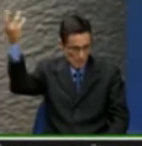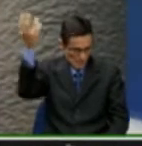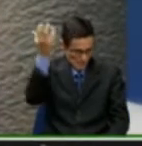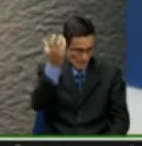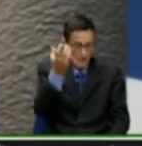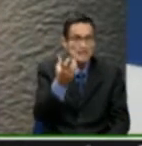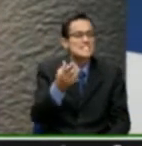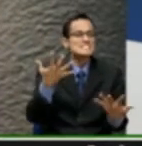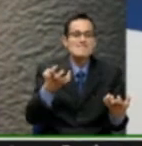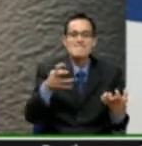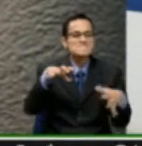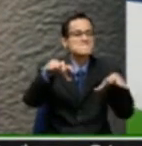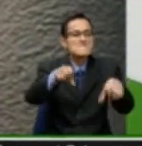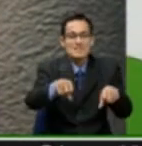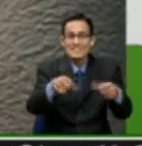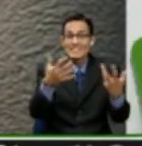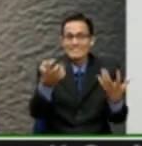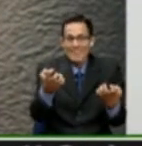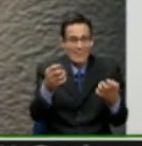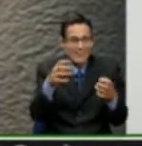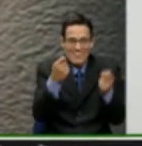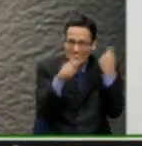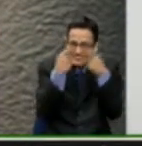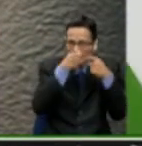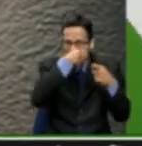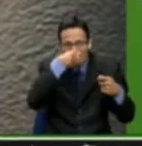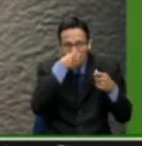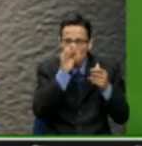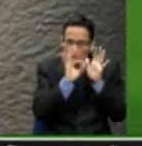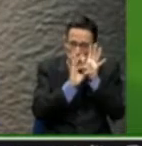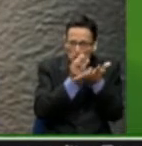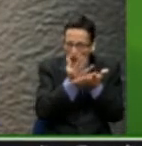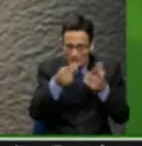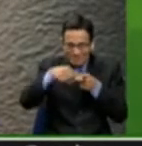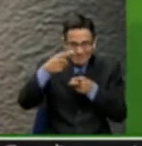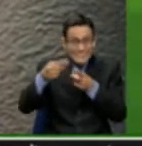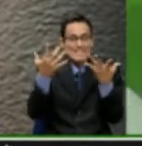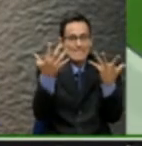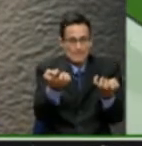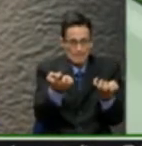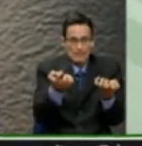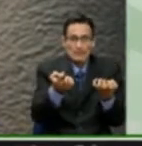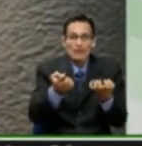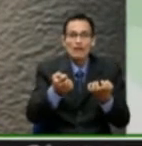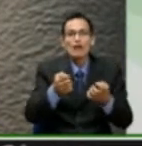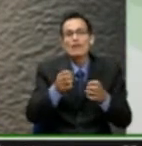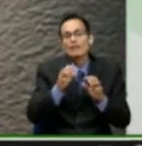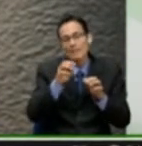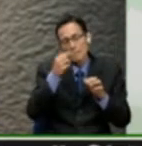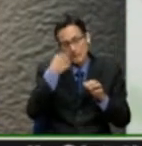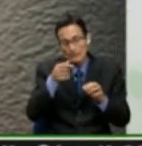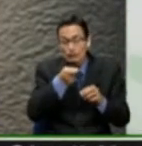tratar de apoderarse del negocio ilegal del narcotráfico en Barranca Bermeja. Se prevé que este fin de semana van